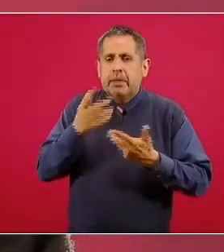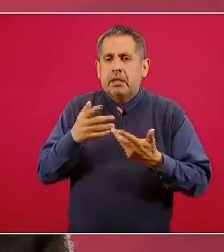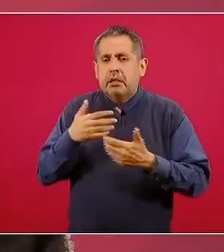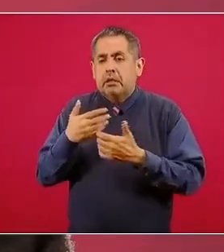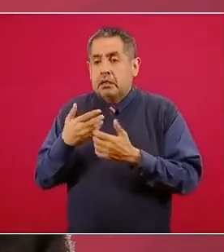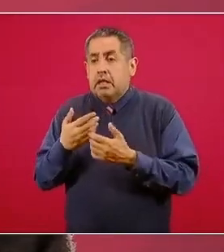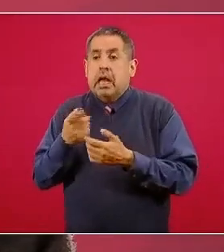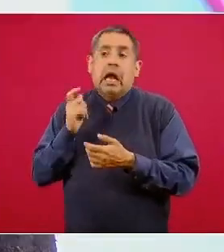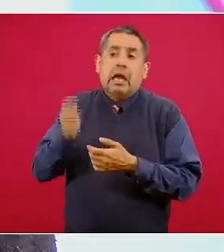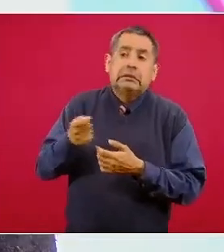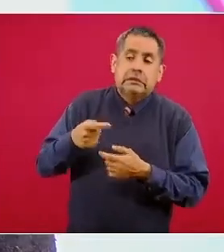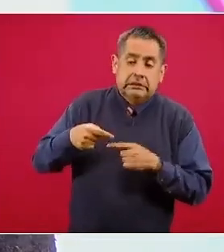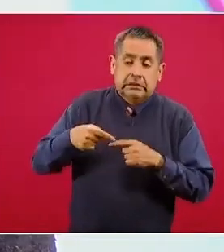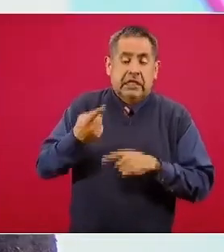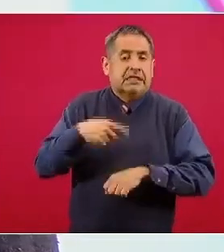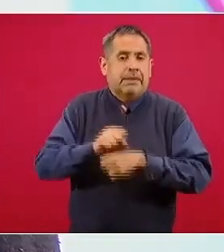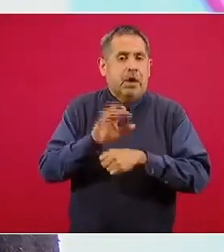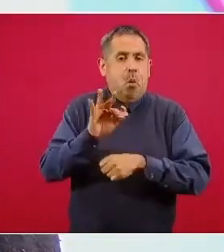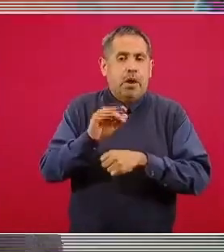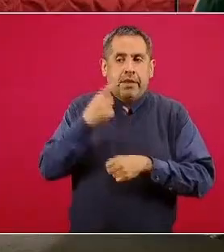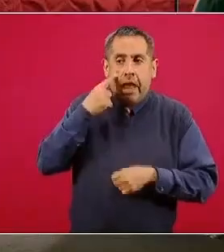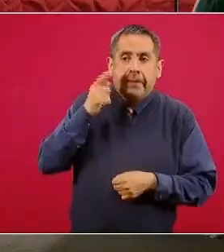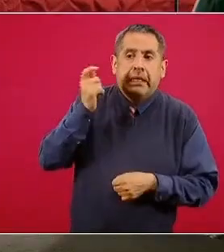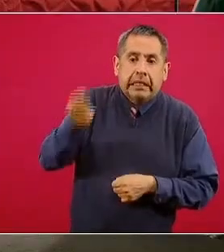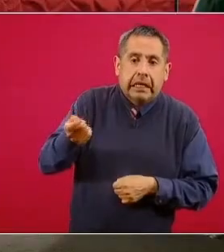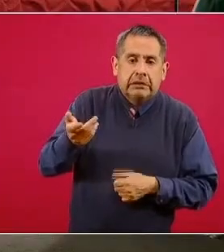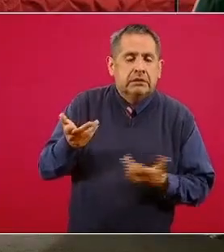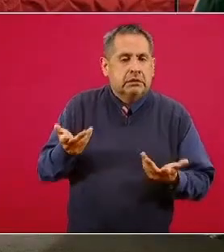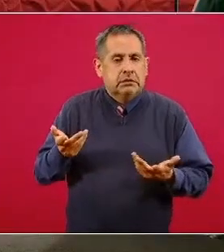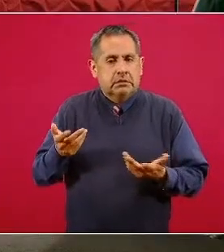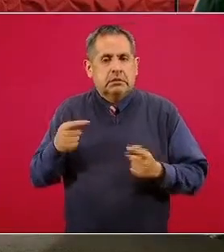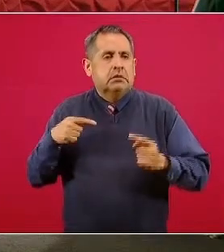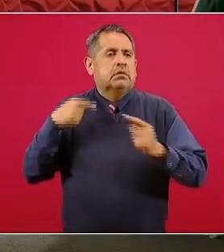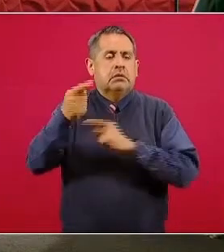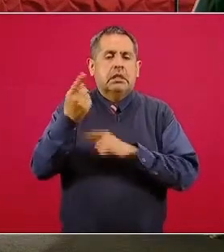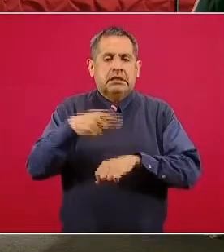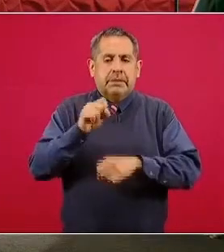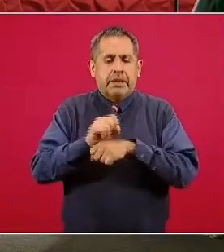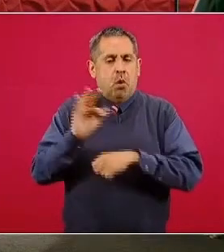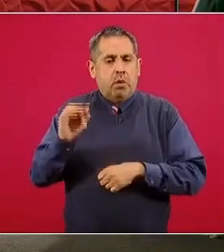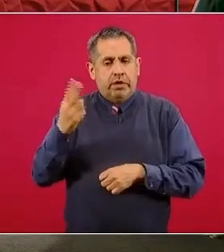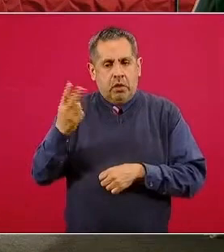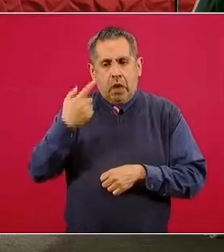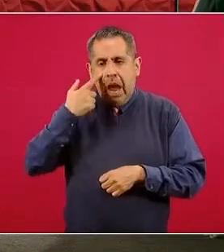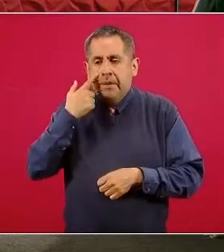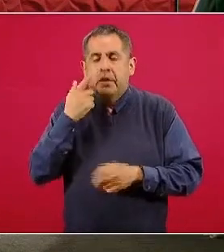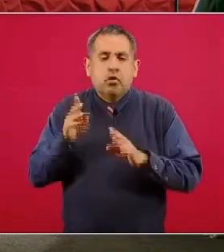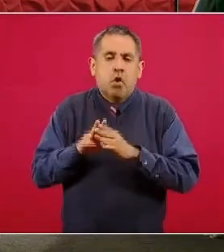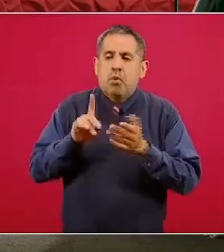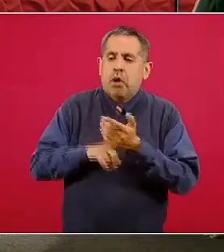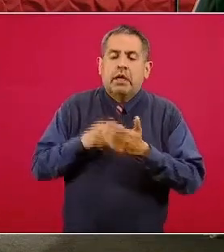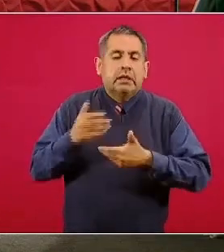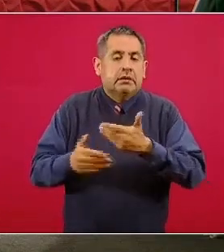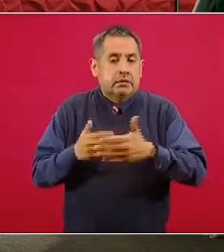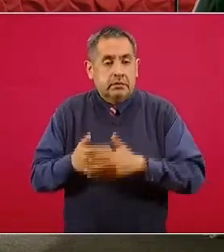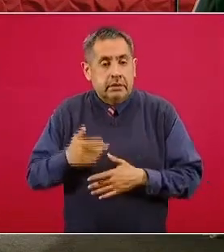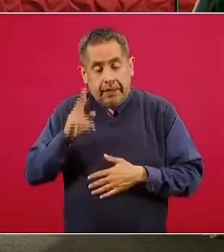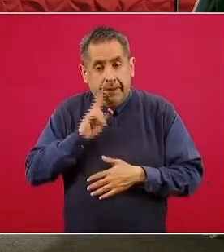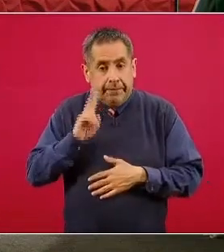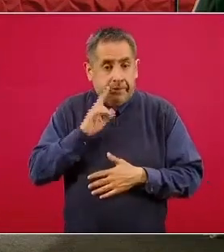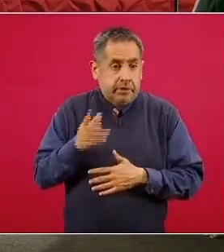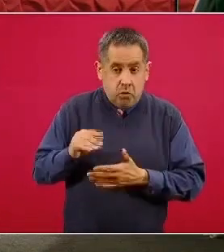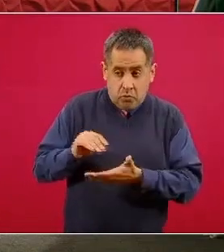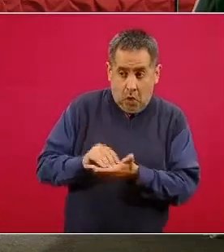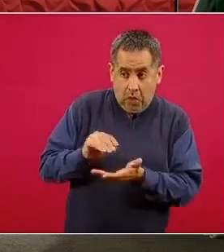nueva calificación en esta semana 40, y hasta la semana 42 identificar cuál es la tendencia. Si la tendencia